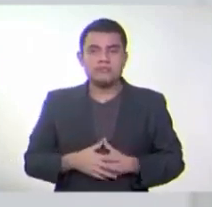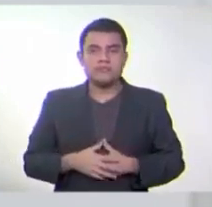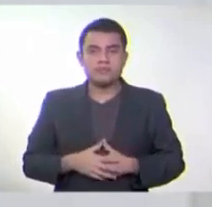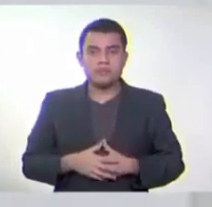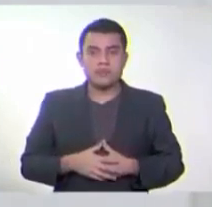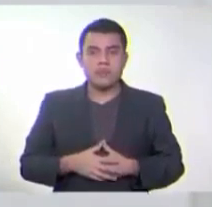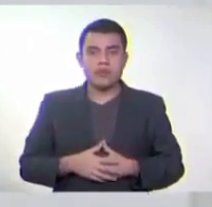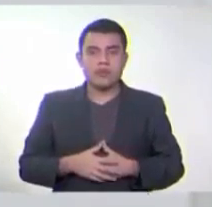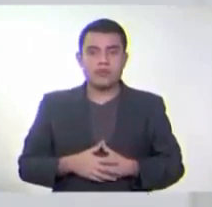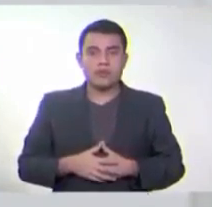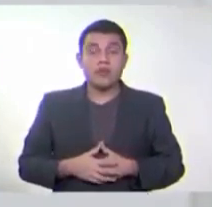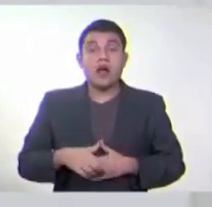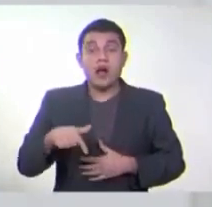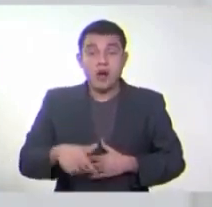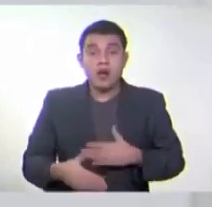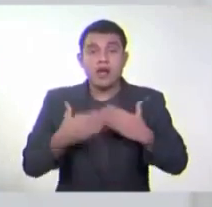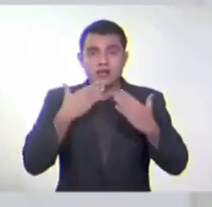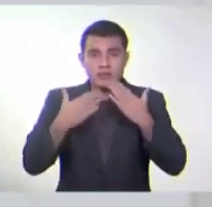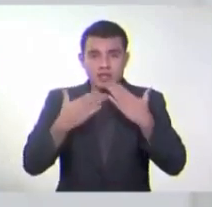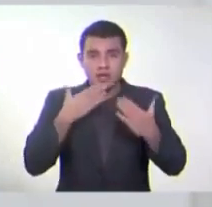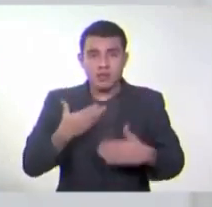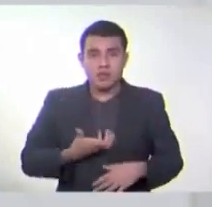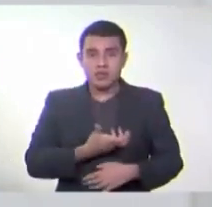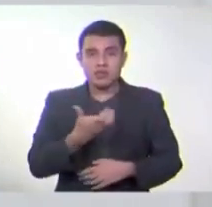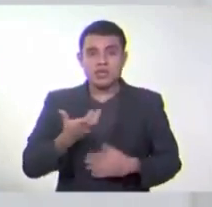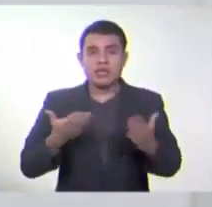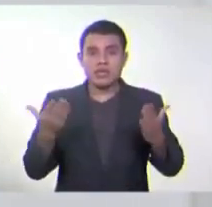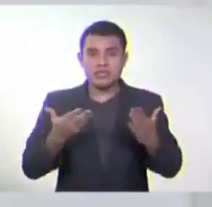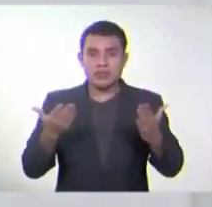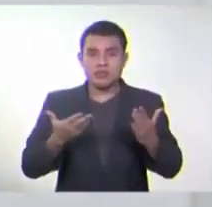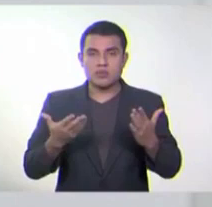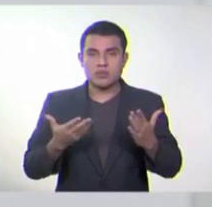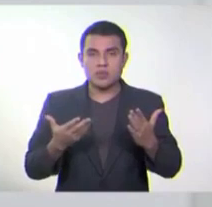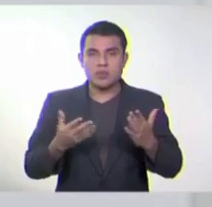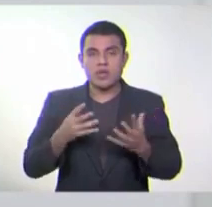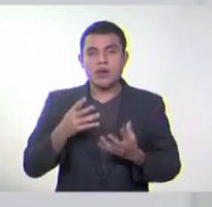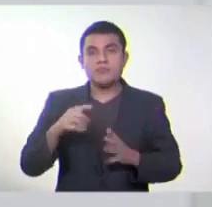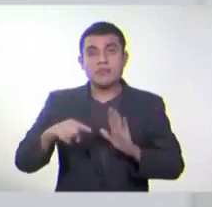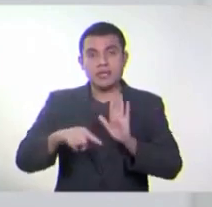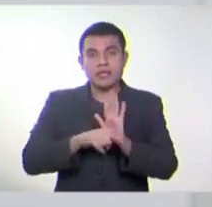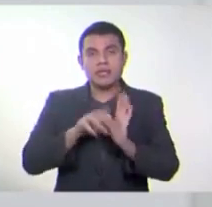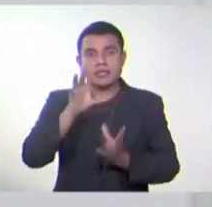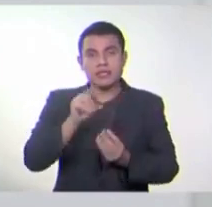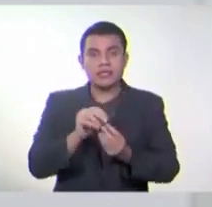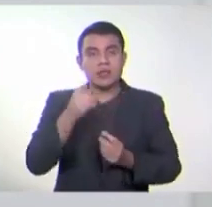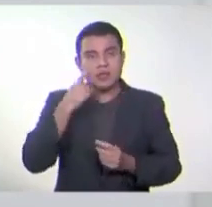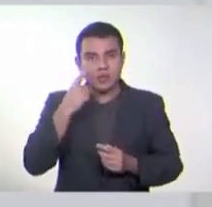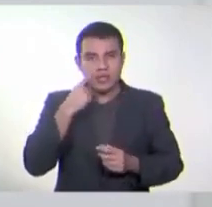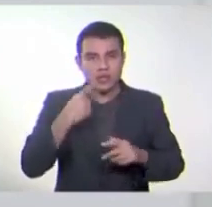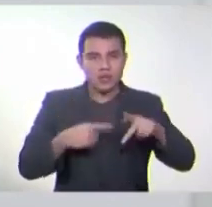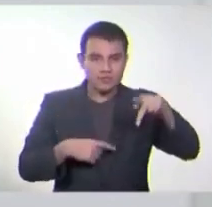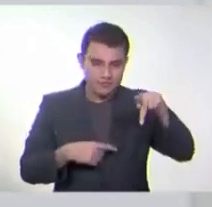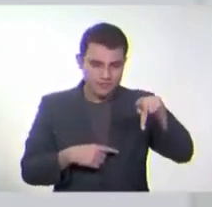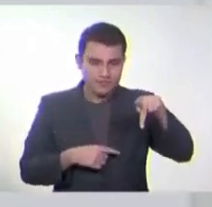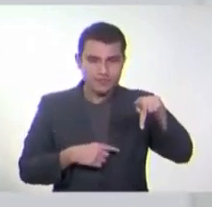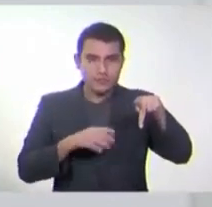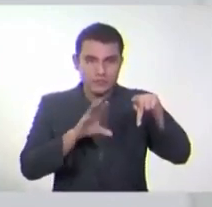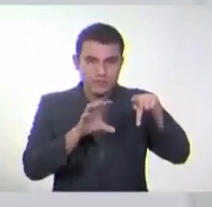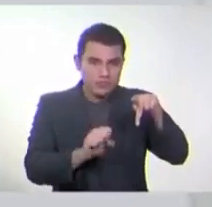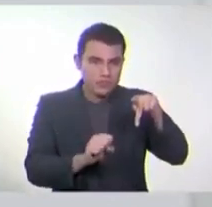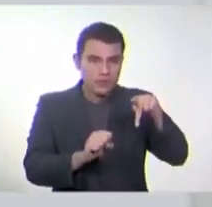Ahora decimos que hacemos una resta donde restamos los protones de los